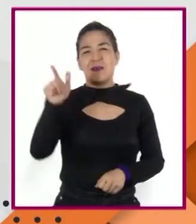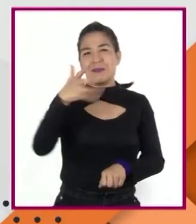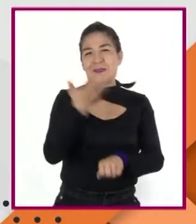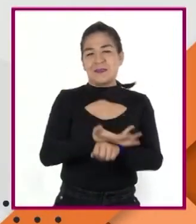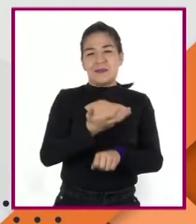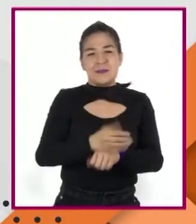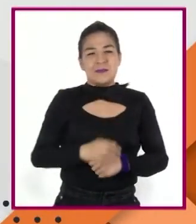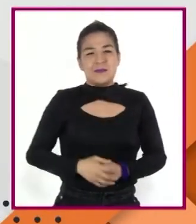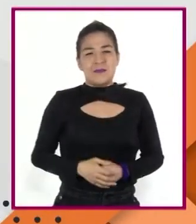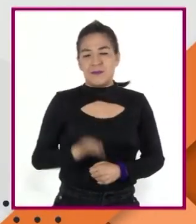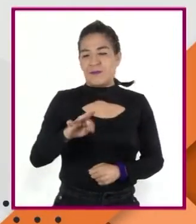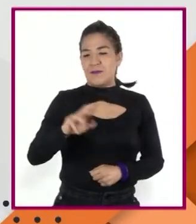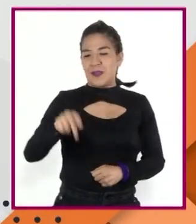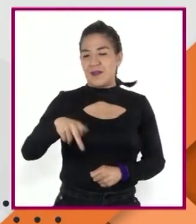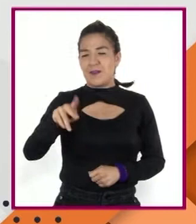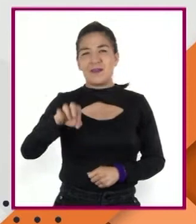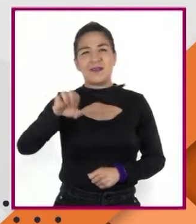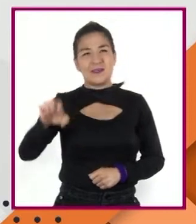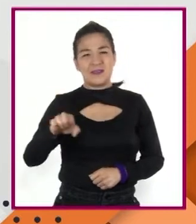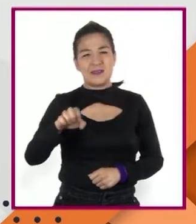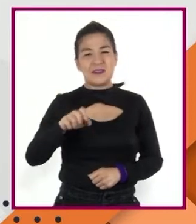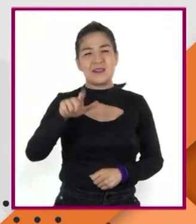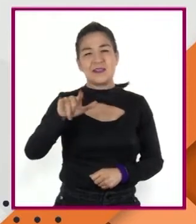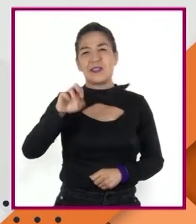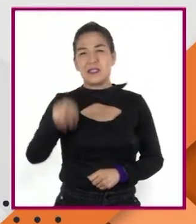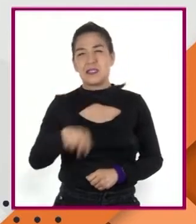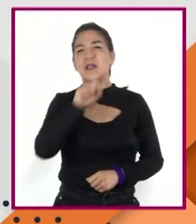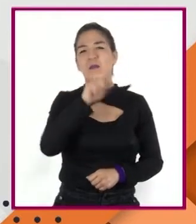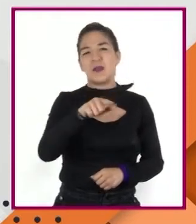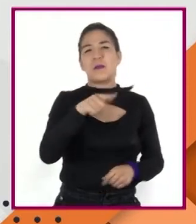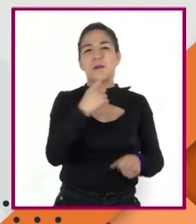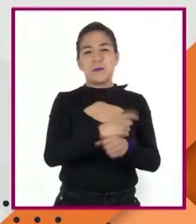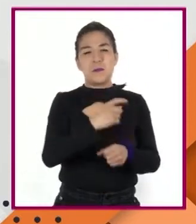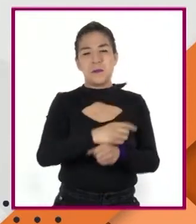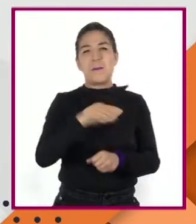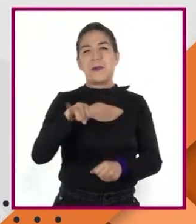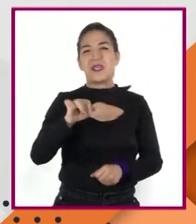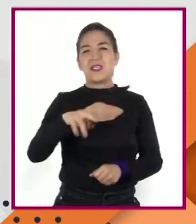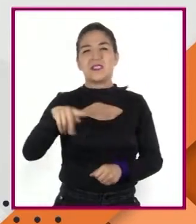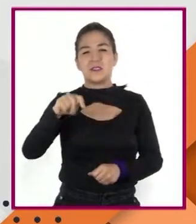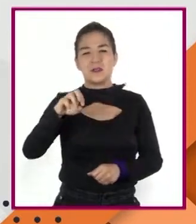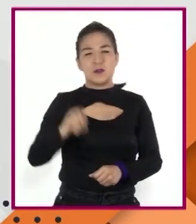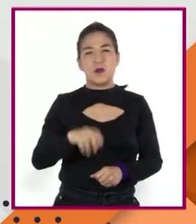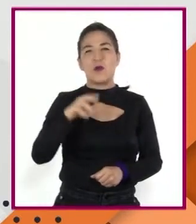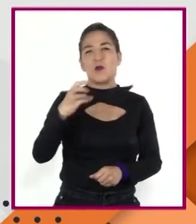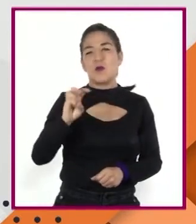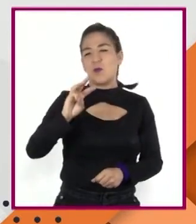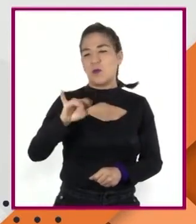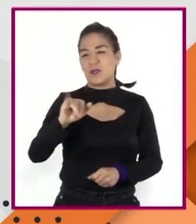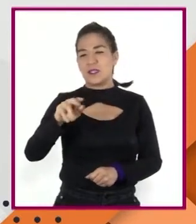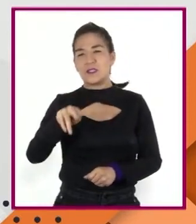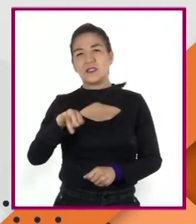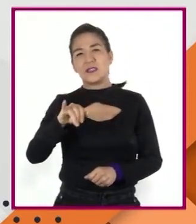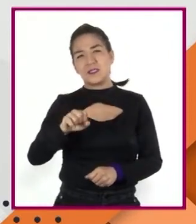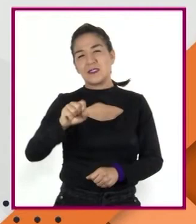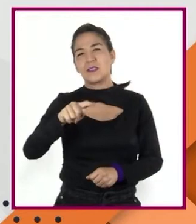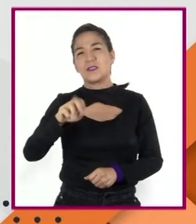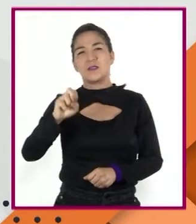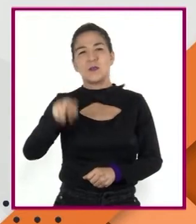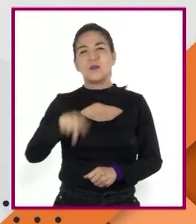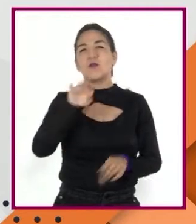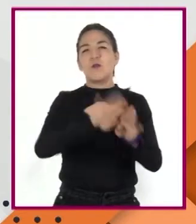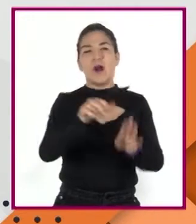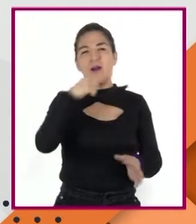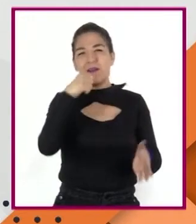América, Franklin D. Roosevelt, y el primer ministro de Gran Bretaña, Winston Churchill, firmaron la Carta del